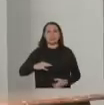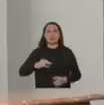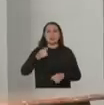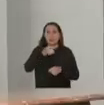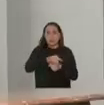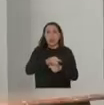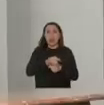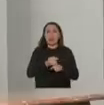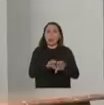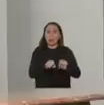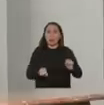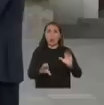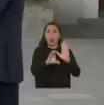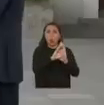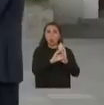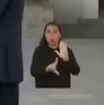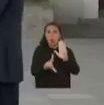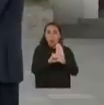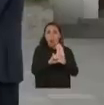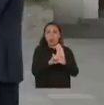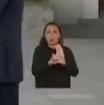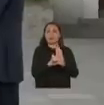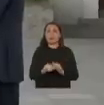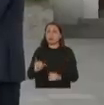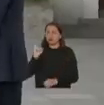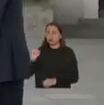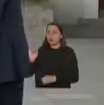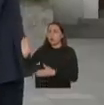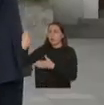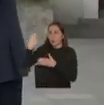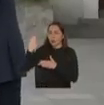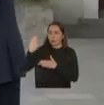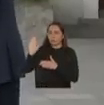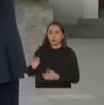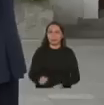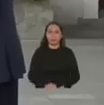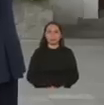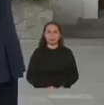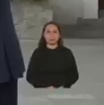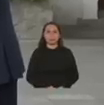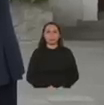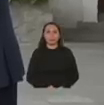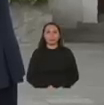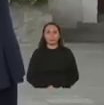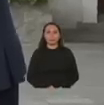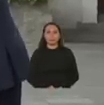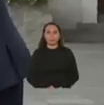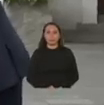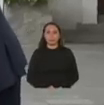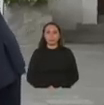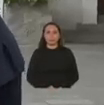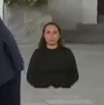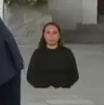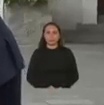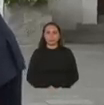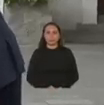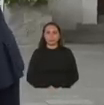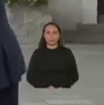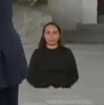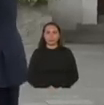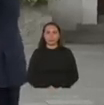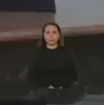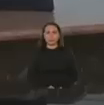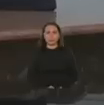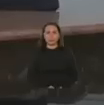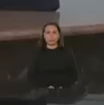el rechazo en el horizonte. Yo lo hablé muchas veces. Nadie pensaba lo que pasó finalmente. En julio del año pasado, en agosto